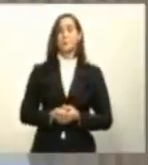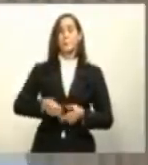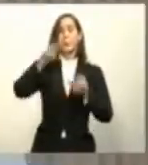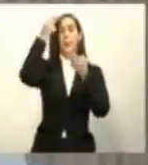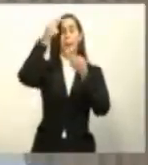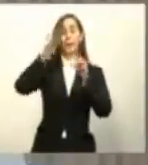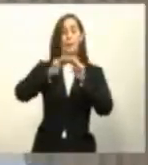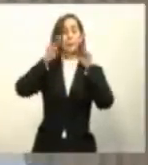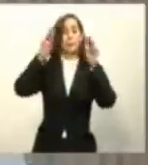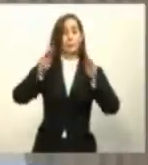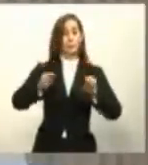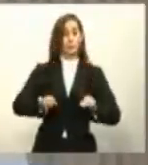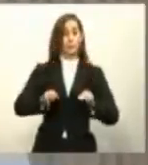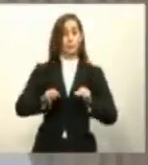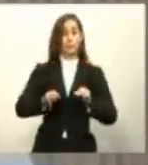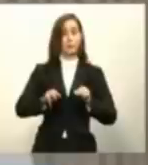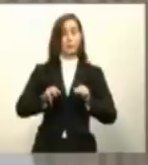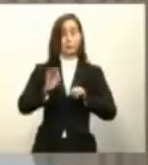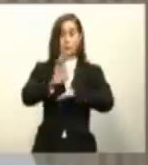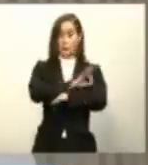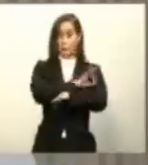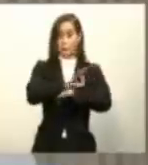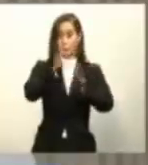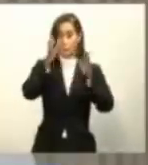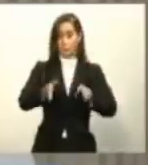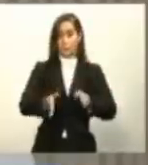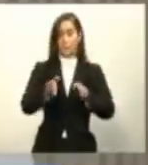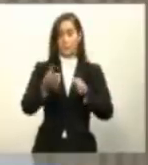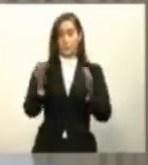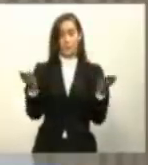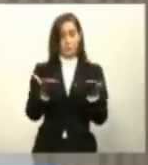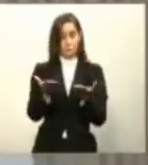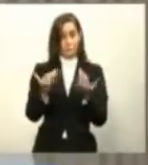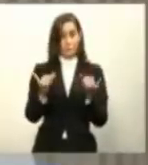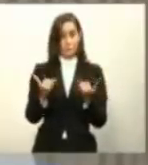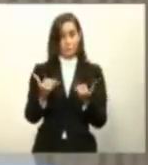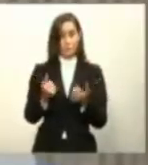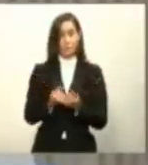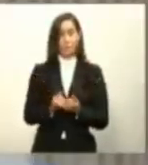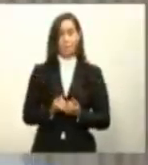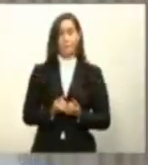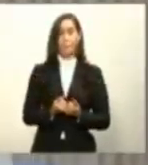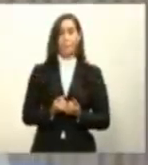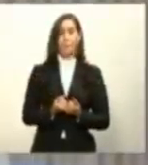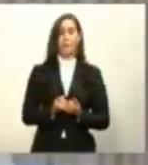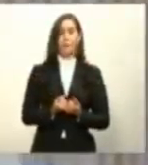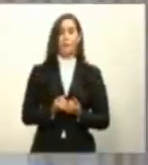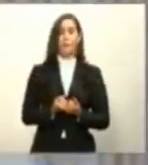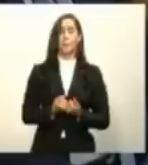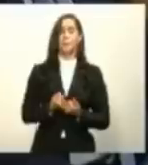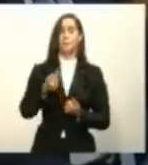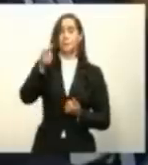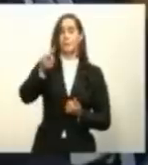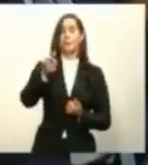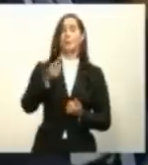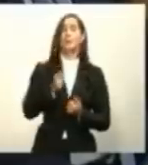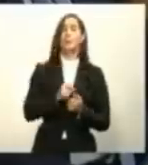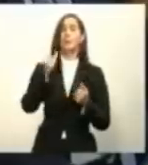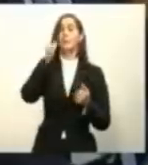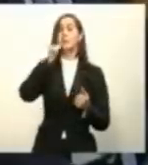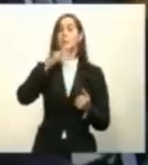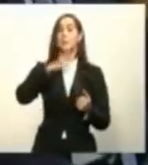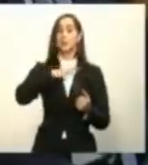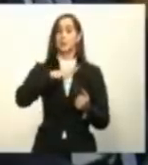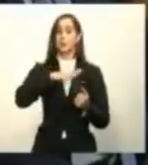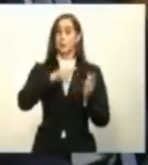Honorables ministros, funcionarios del gabinete que nos acompañan. Señora Clara Reed de Frankenberg, decana